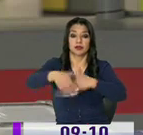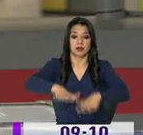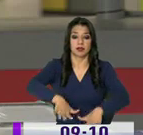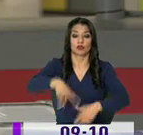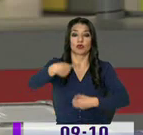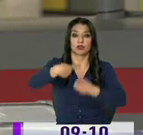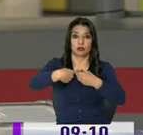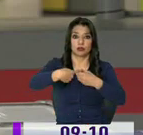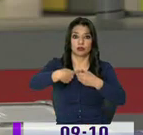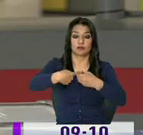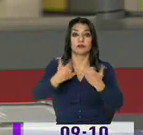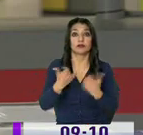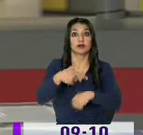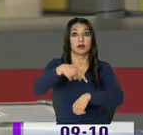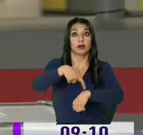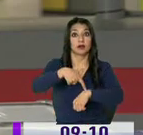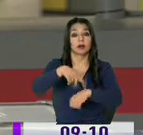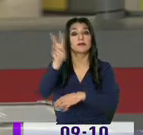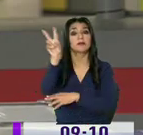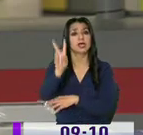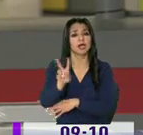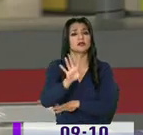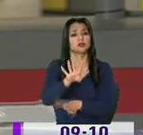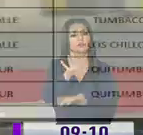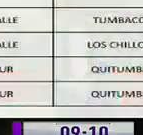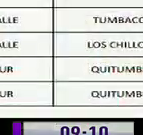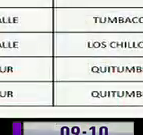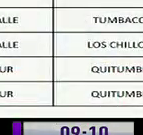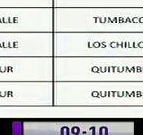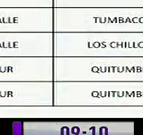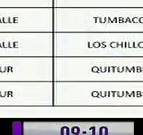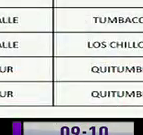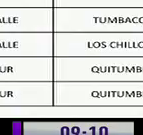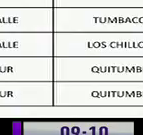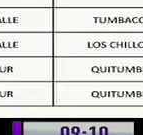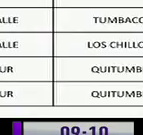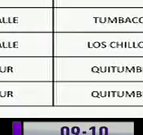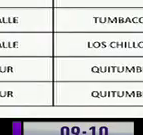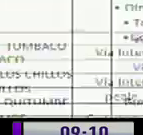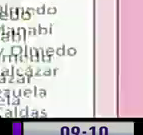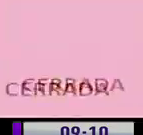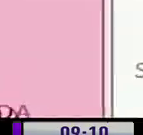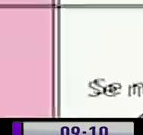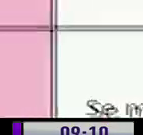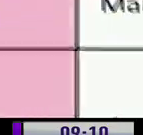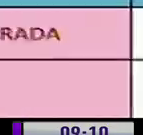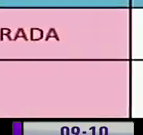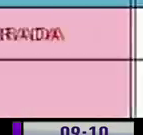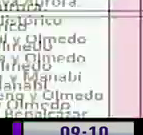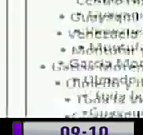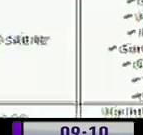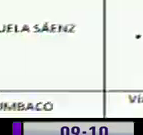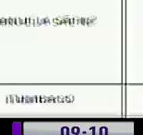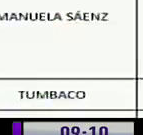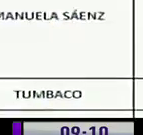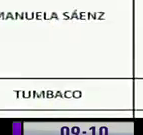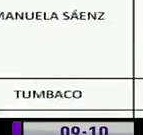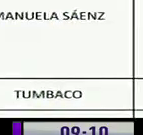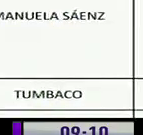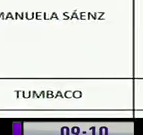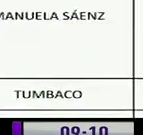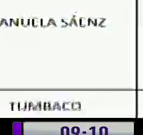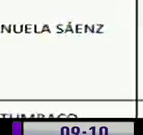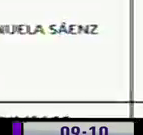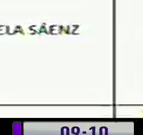a esta hora de viernes para que usted esté bien informado. Se lo ponemos en pantalla. Esto lo manda el Distrito Metropolitano de Quito. Dice